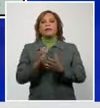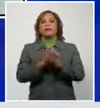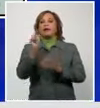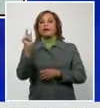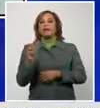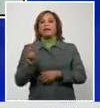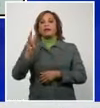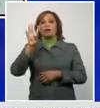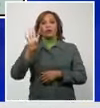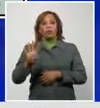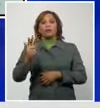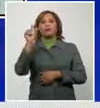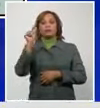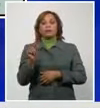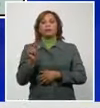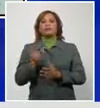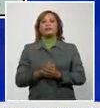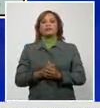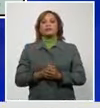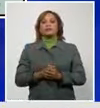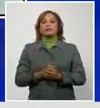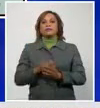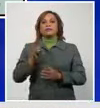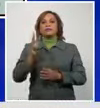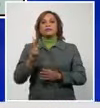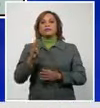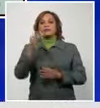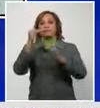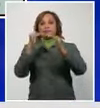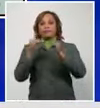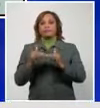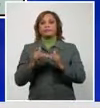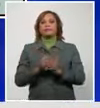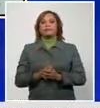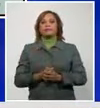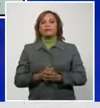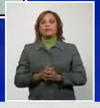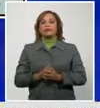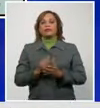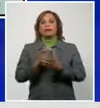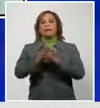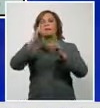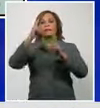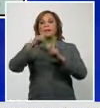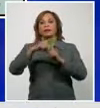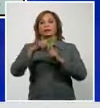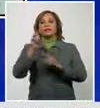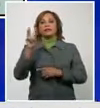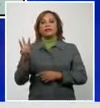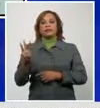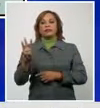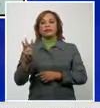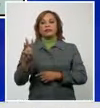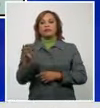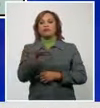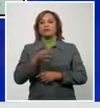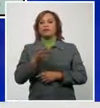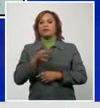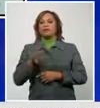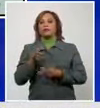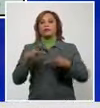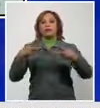4 casos, 3 de San José, 1 de Güines, Matanza con 3 casos del municipio Cárdenas,